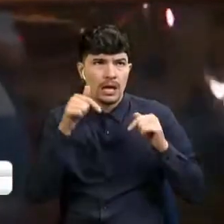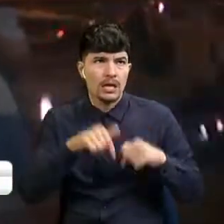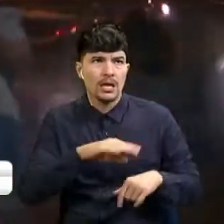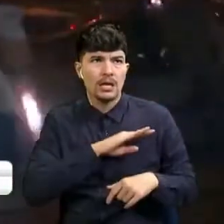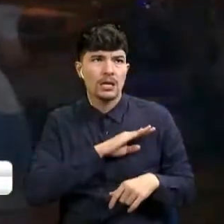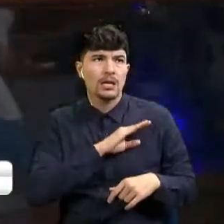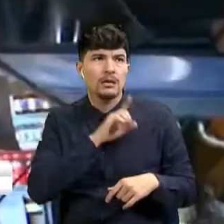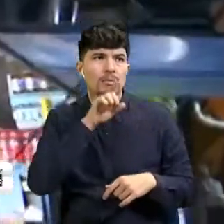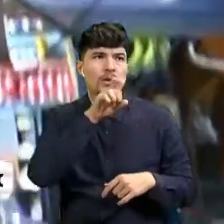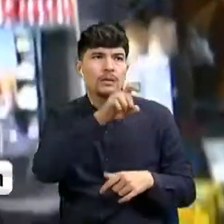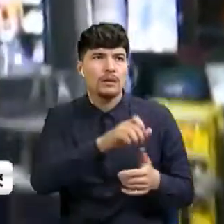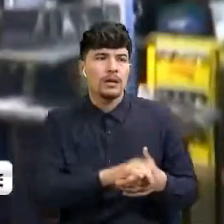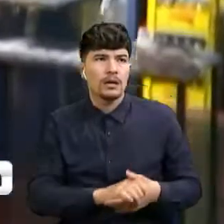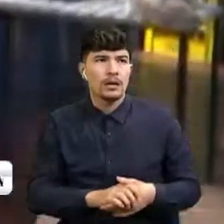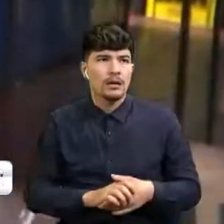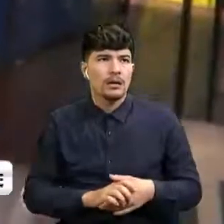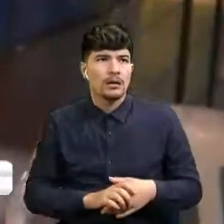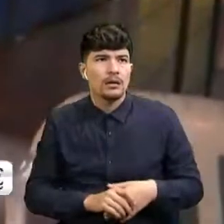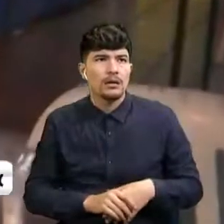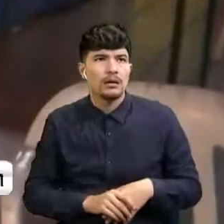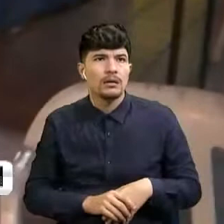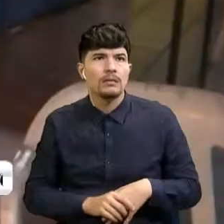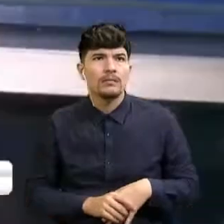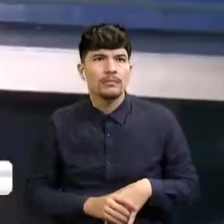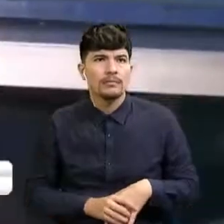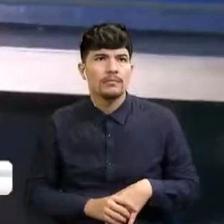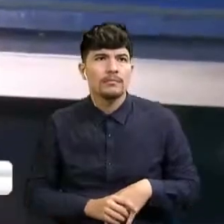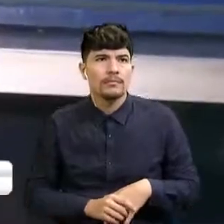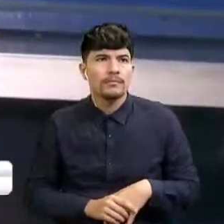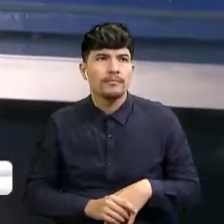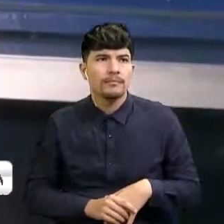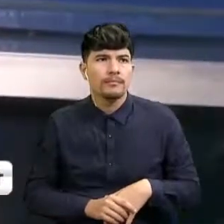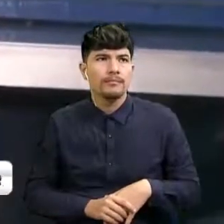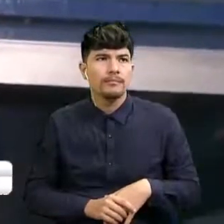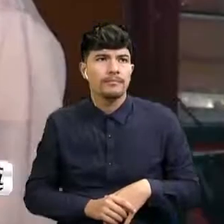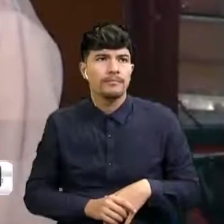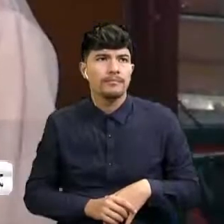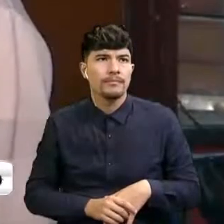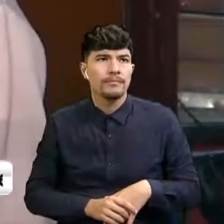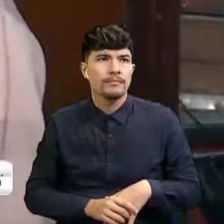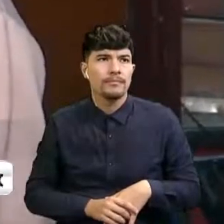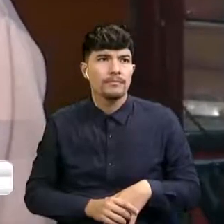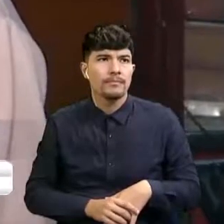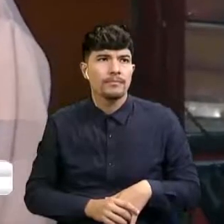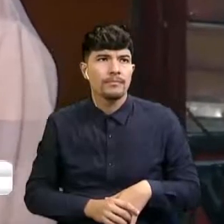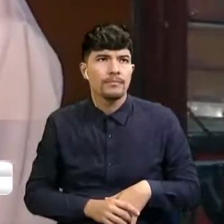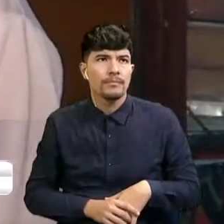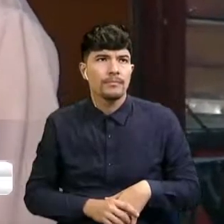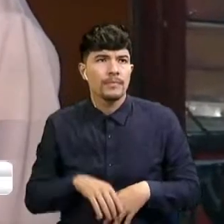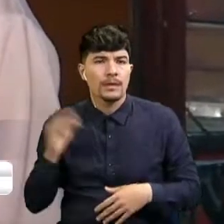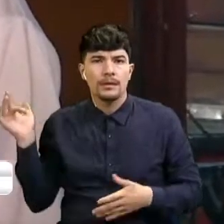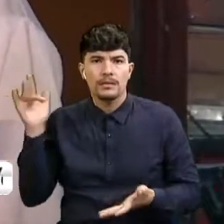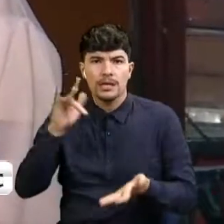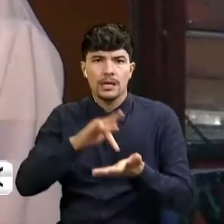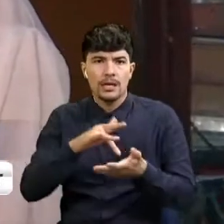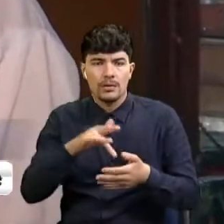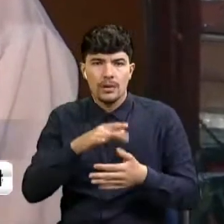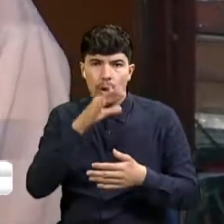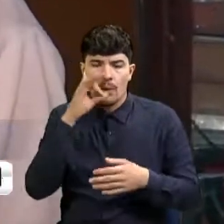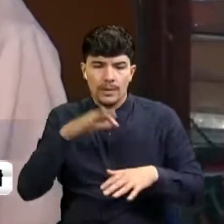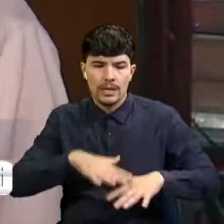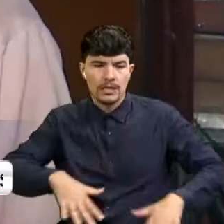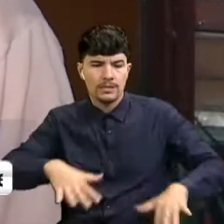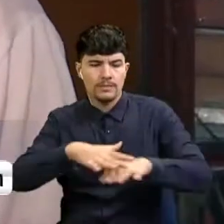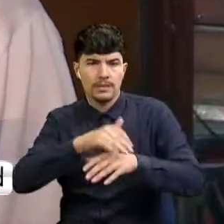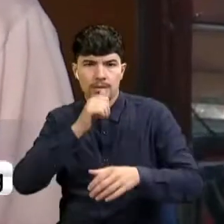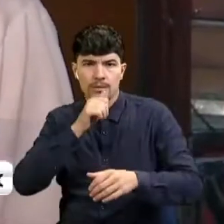de Bucaramanga a través de los funcionarios que acudieron a sellar sus establecimientos. Llegaron los señores de espacios públicos a